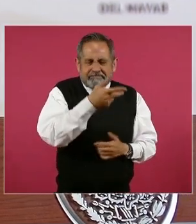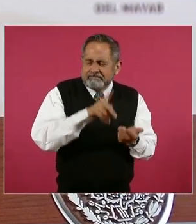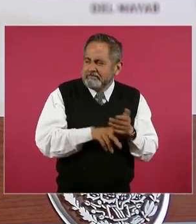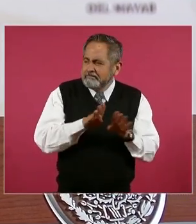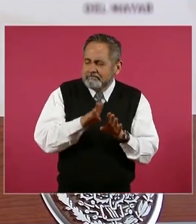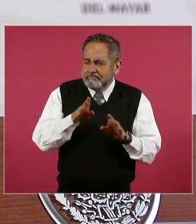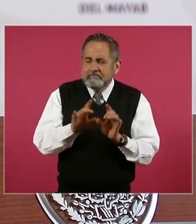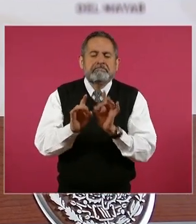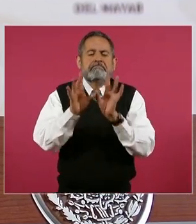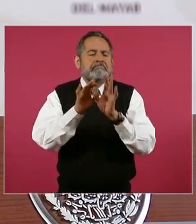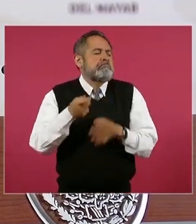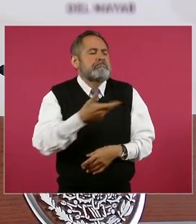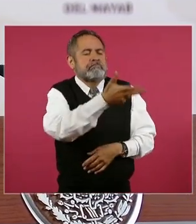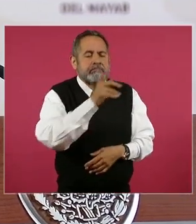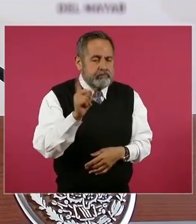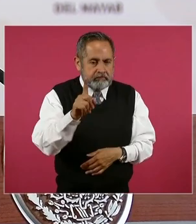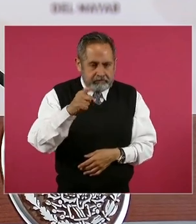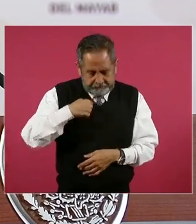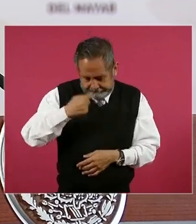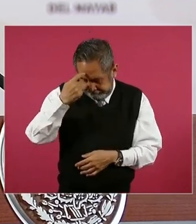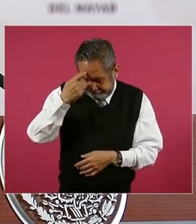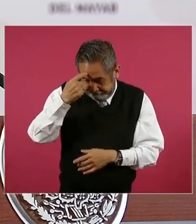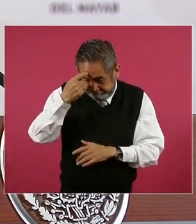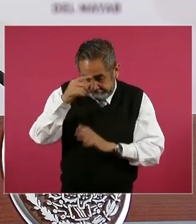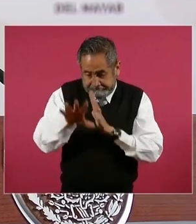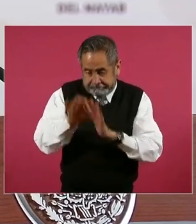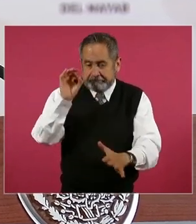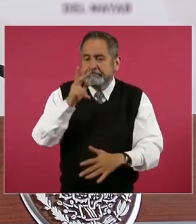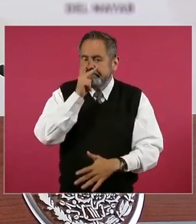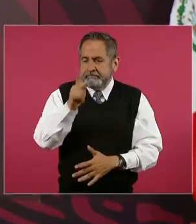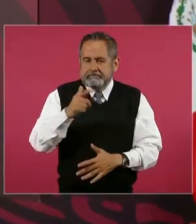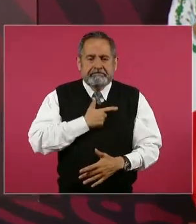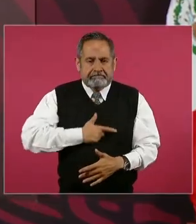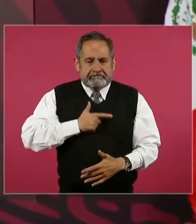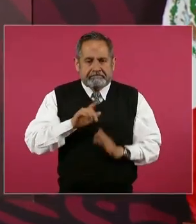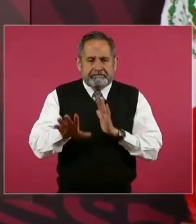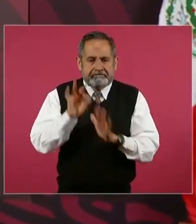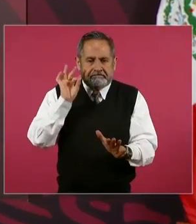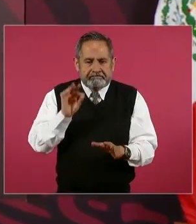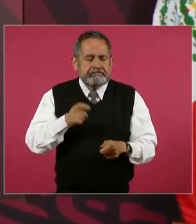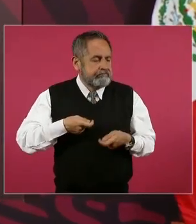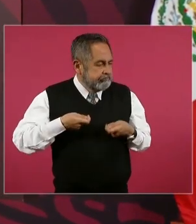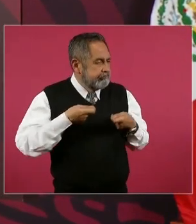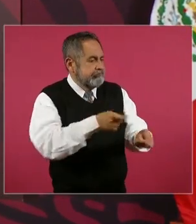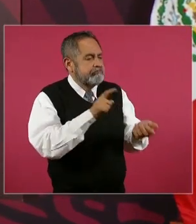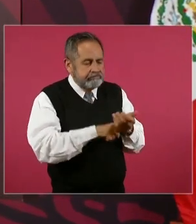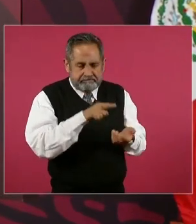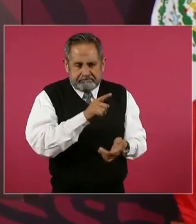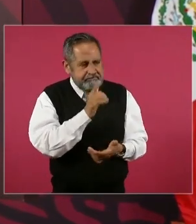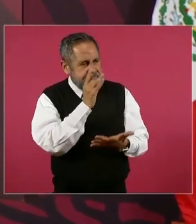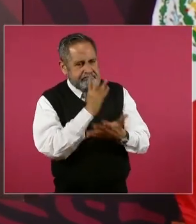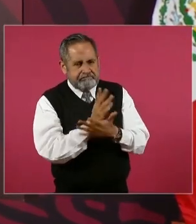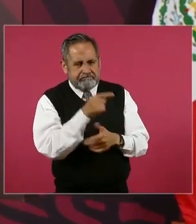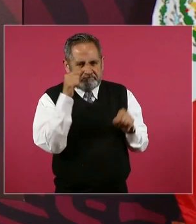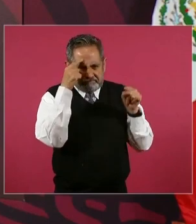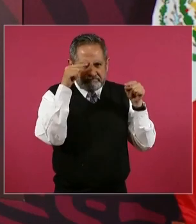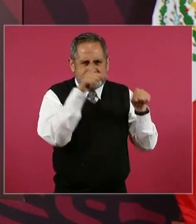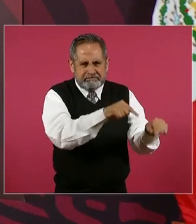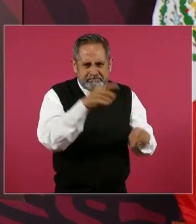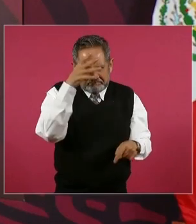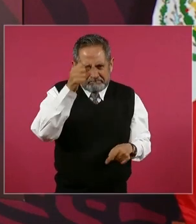nombrarlos y me gustó porque creo que es lo que más se apega